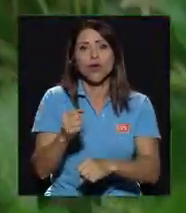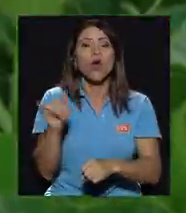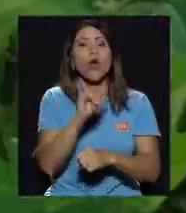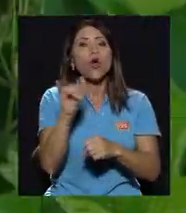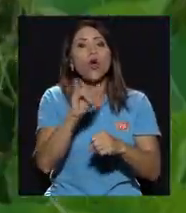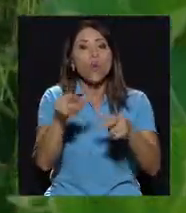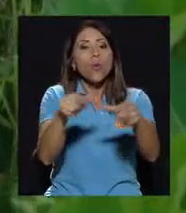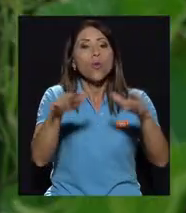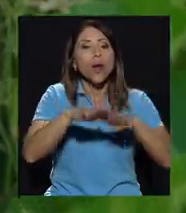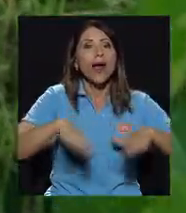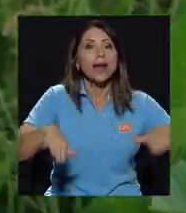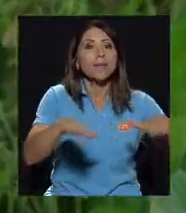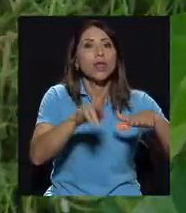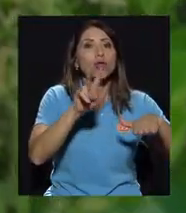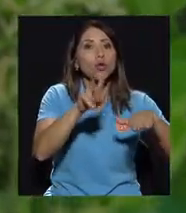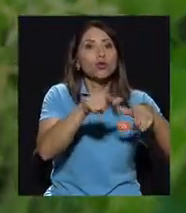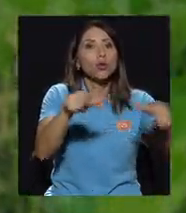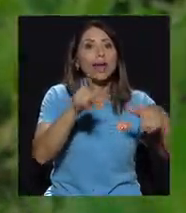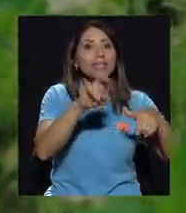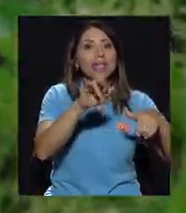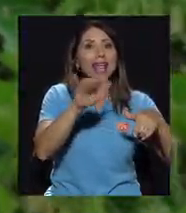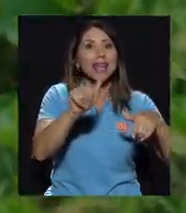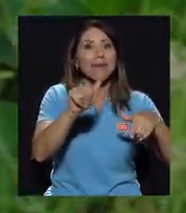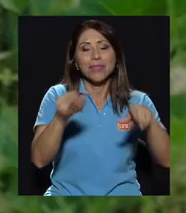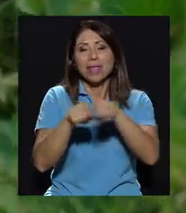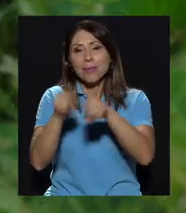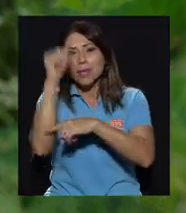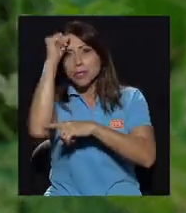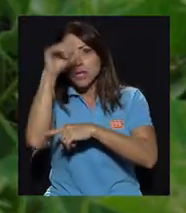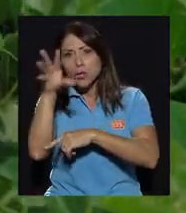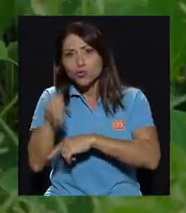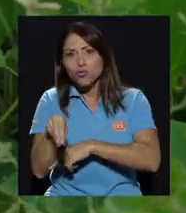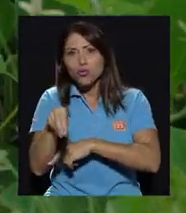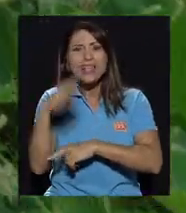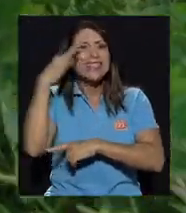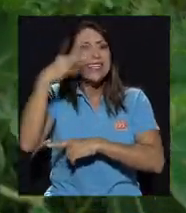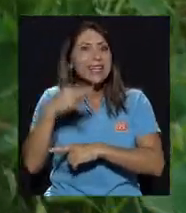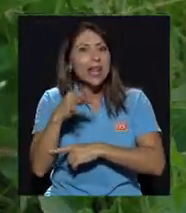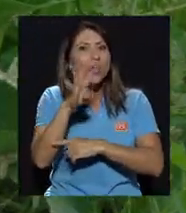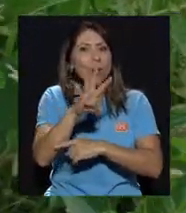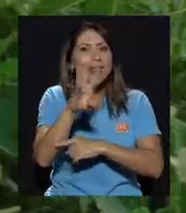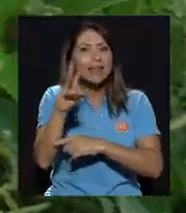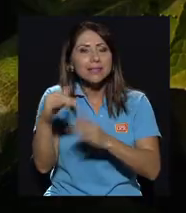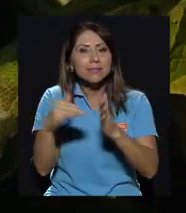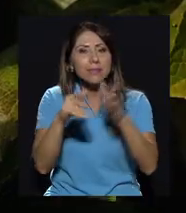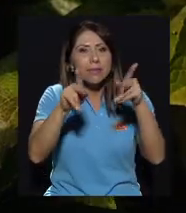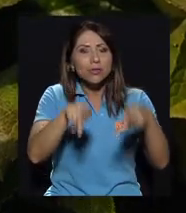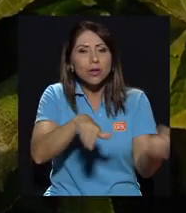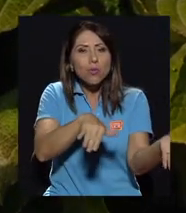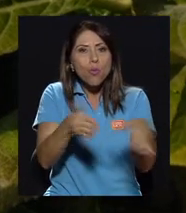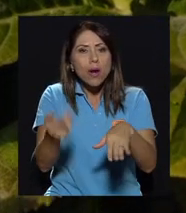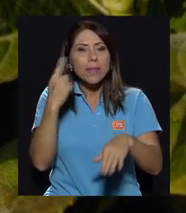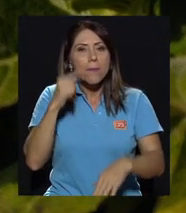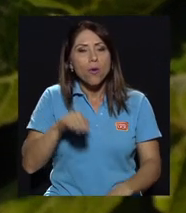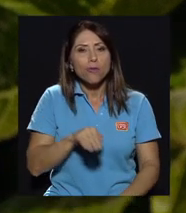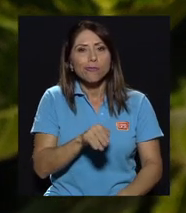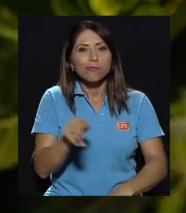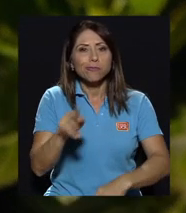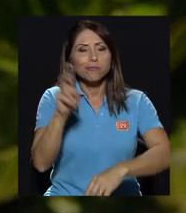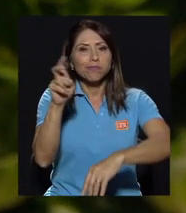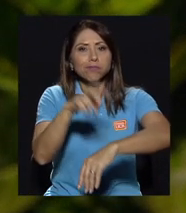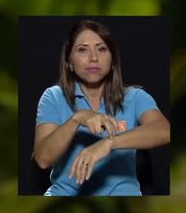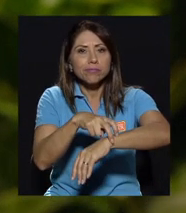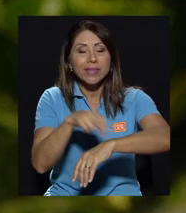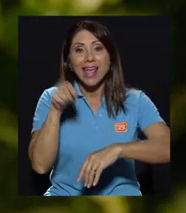villas pobres de kenia y el sur de la india donde se calcula que mueren alrededor de 46 mil personas por mordeduras de serpientes